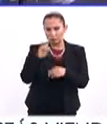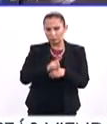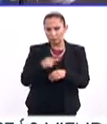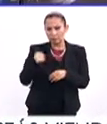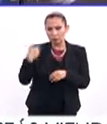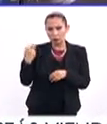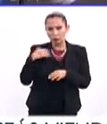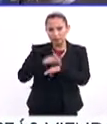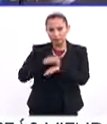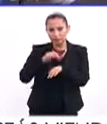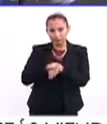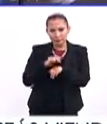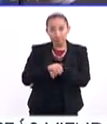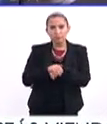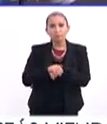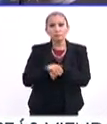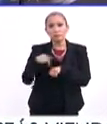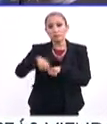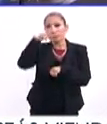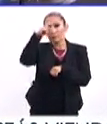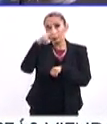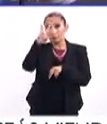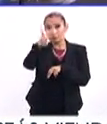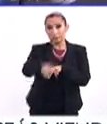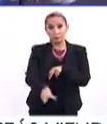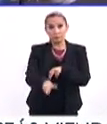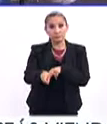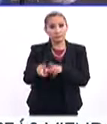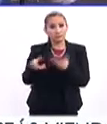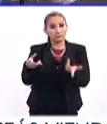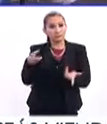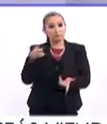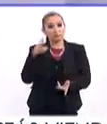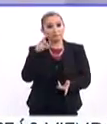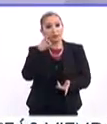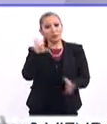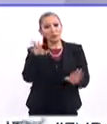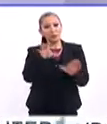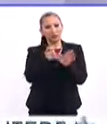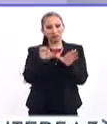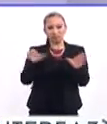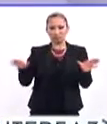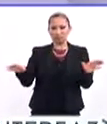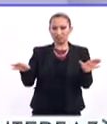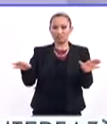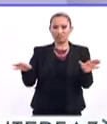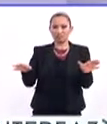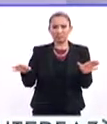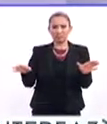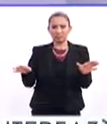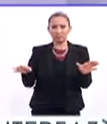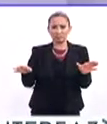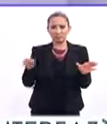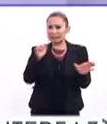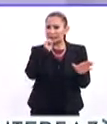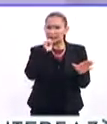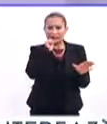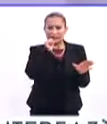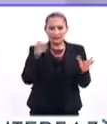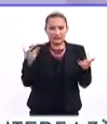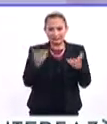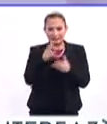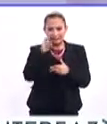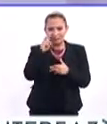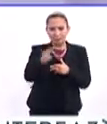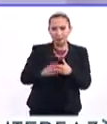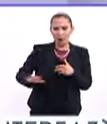días con amigos, en México de verdad se ve esta separación que no ha permitido, por ejemplo,